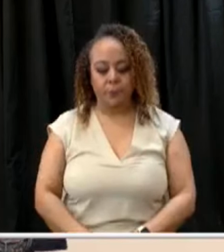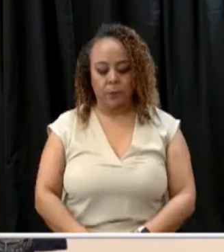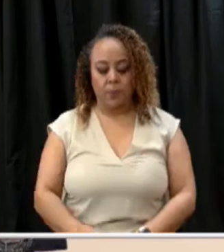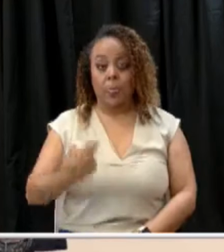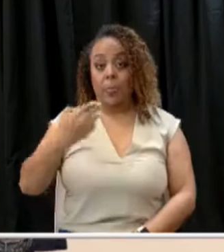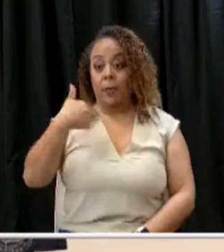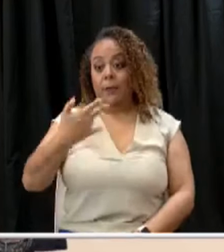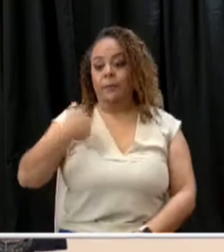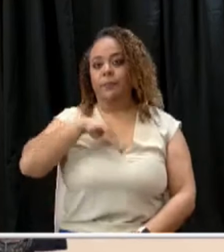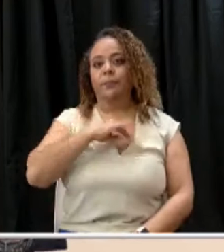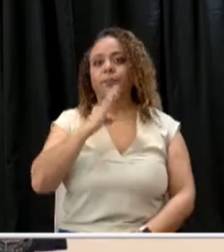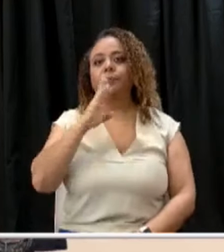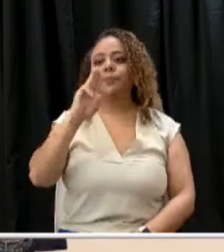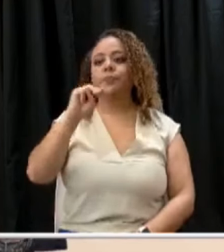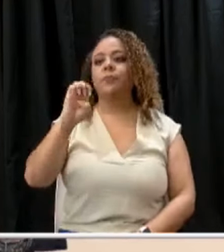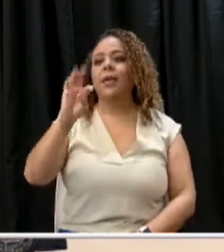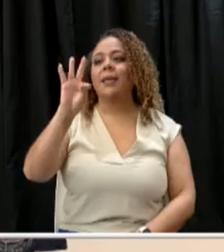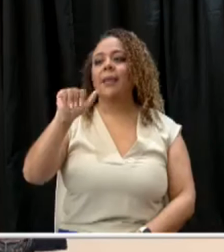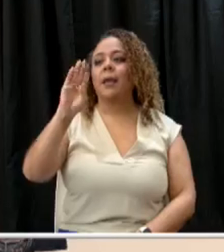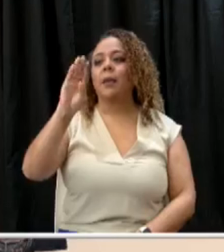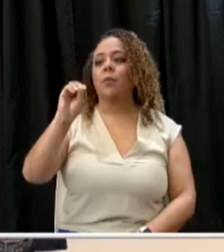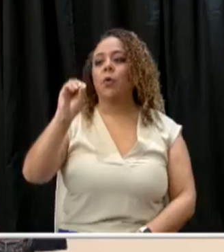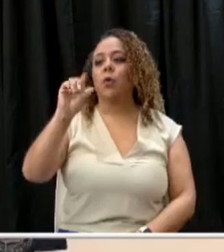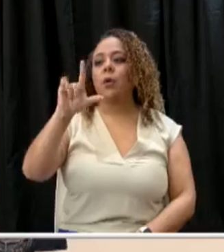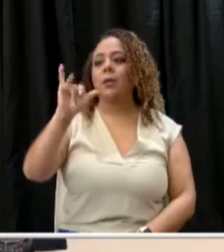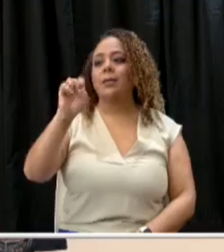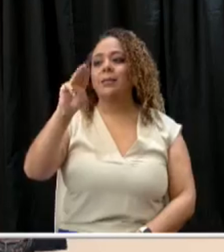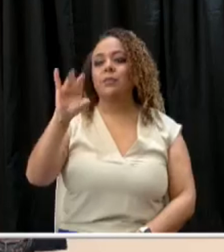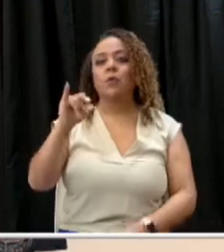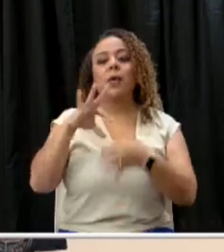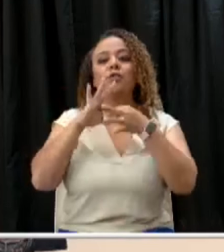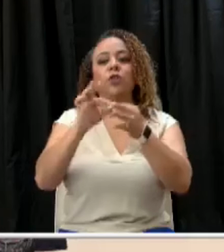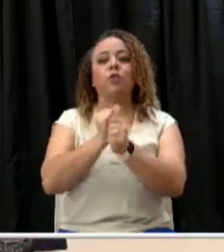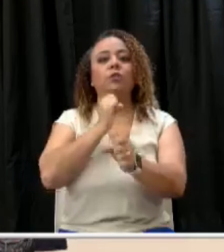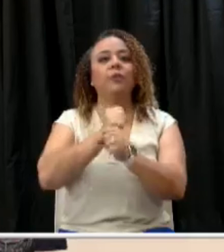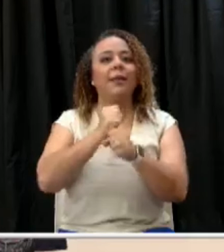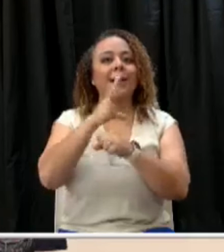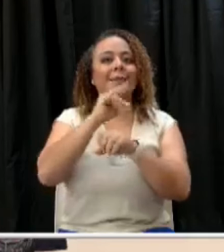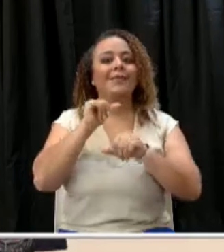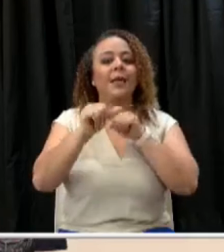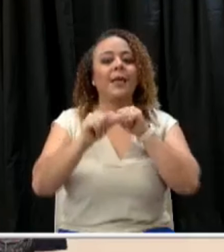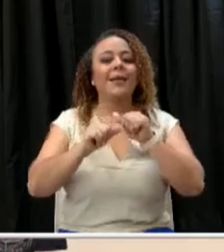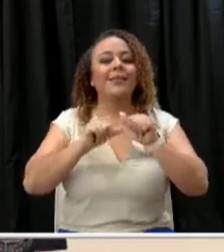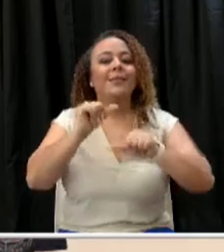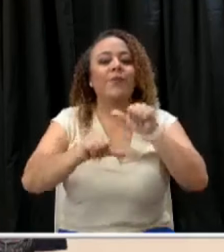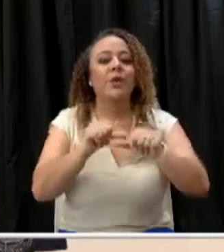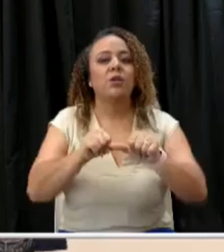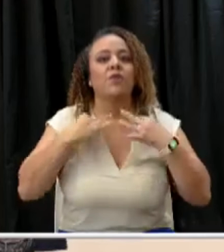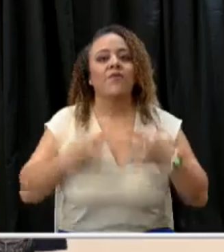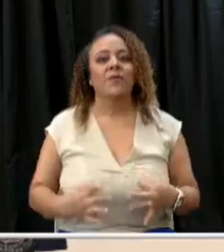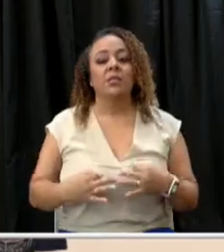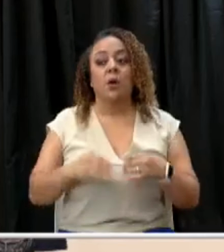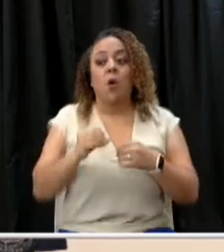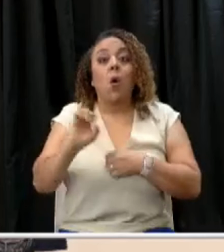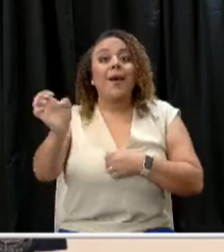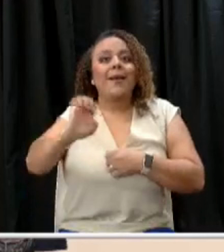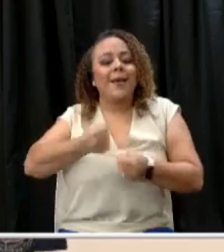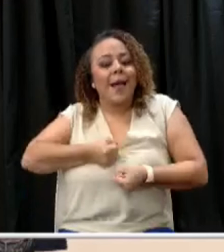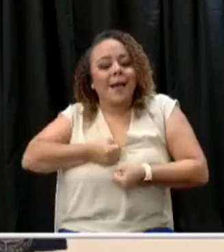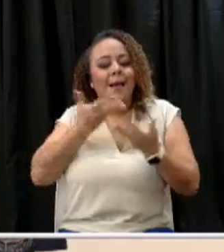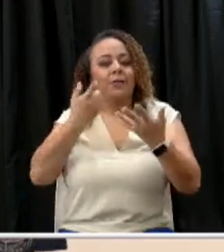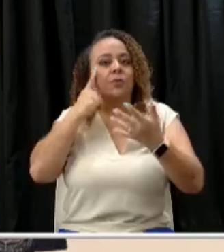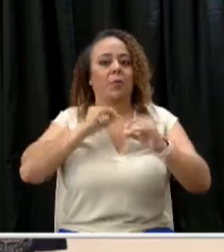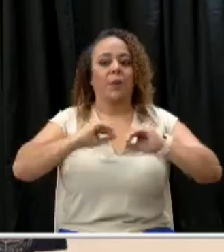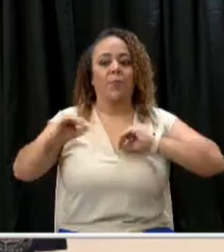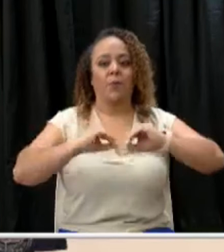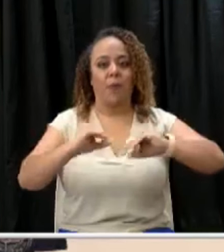estamos hablando del metabolismo asociado con la tarea o el esfuerzo físico o la cantidad de energía que se gasta al